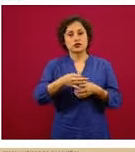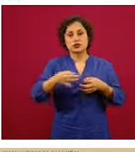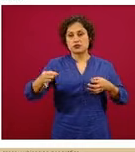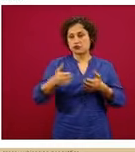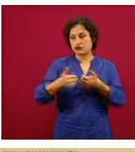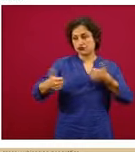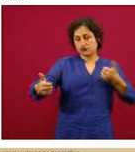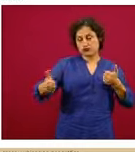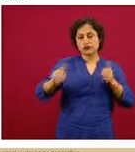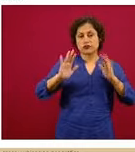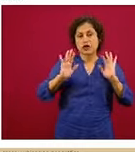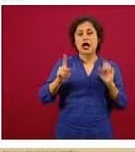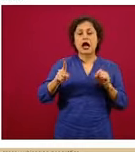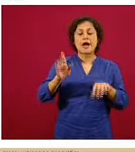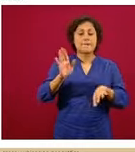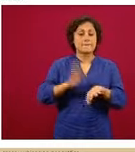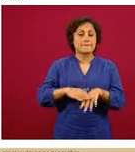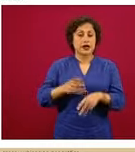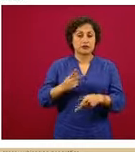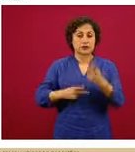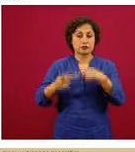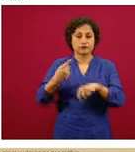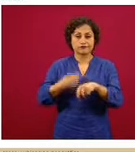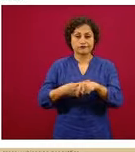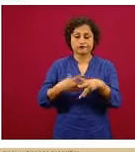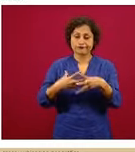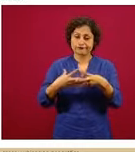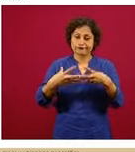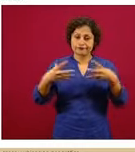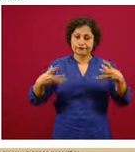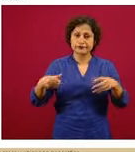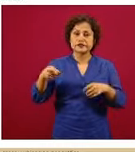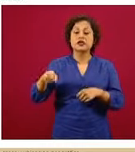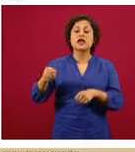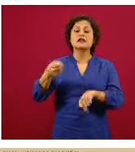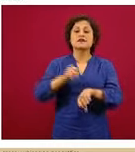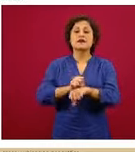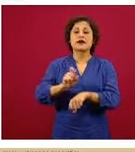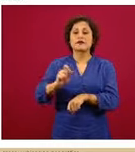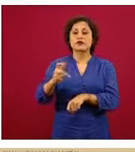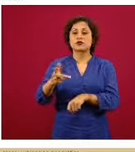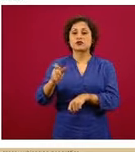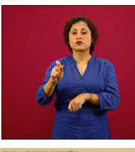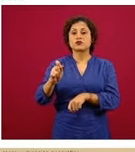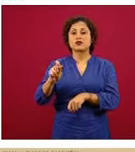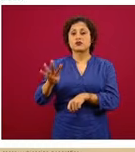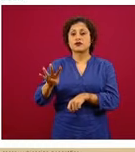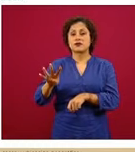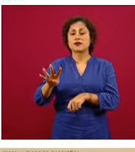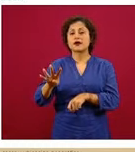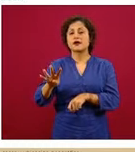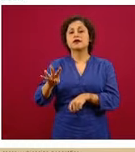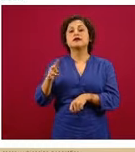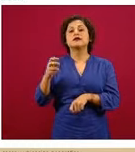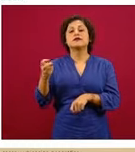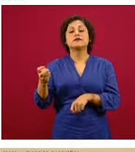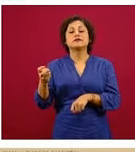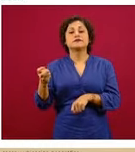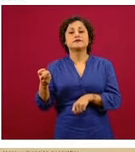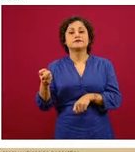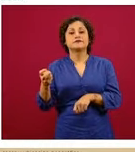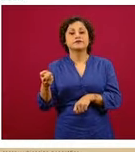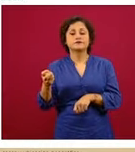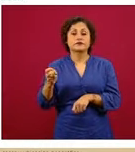transmisión más elevada, su pico es más reciente en la semana 28, semana 29 todavía puede moverse, lo cual